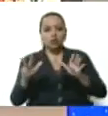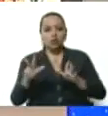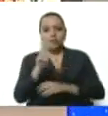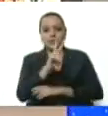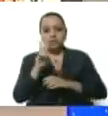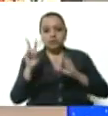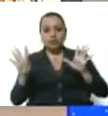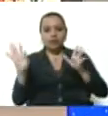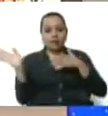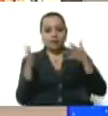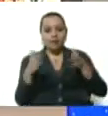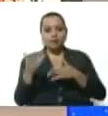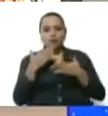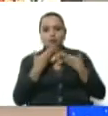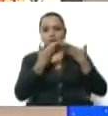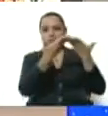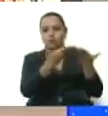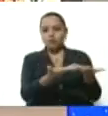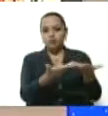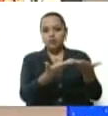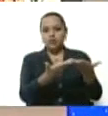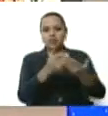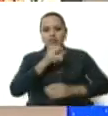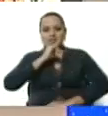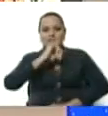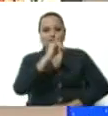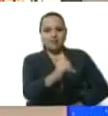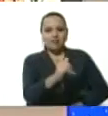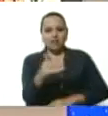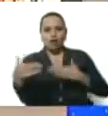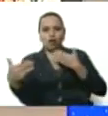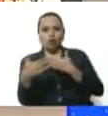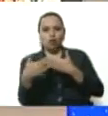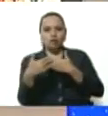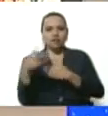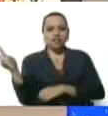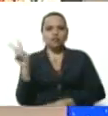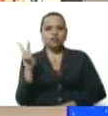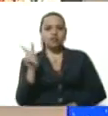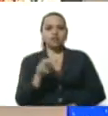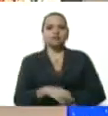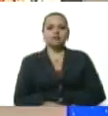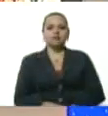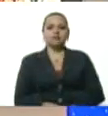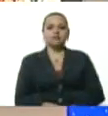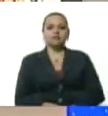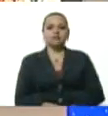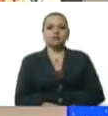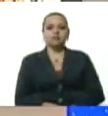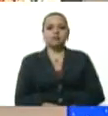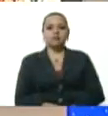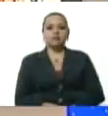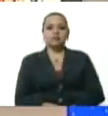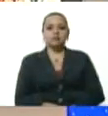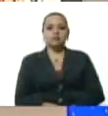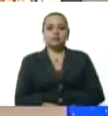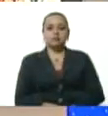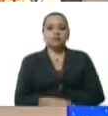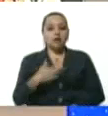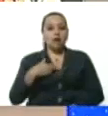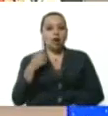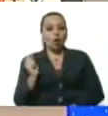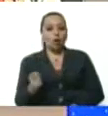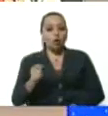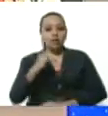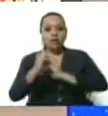2018, presenta una demanda unilateral contra Venezuela para que la Corte Internacional de